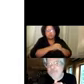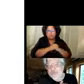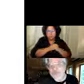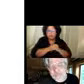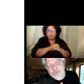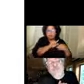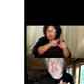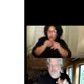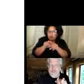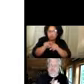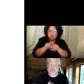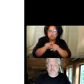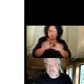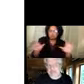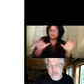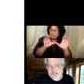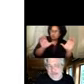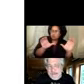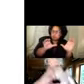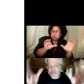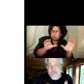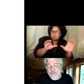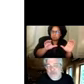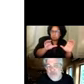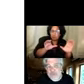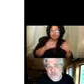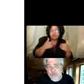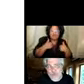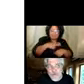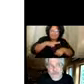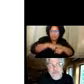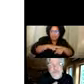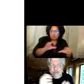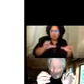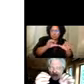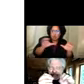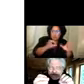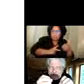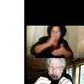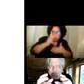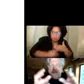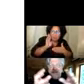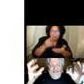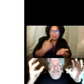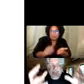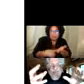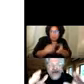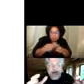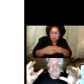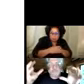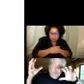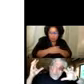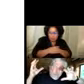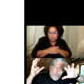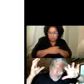ello. Y también hacemos trabajo de certificación. Tenemos un programa de certificación nacional y voy